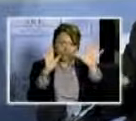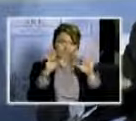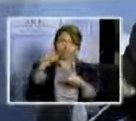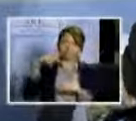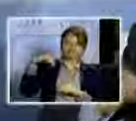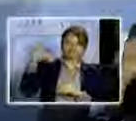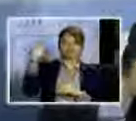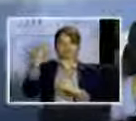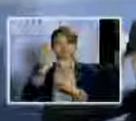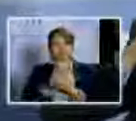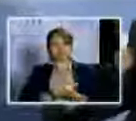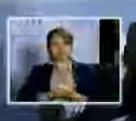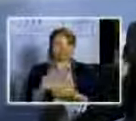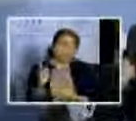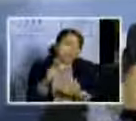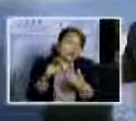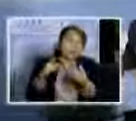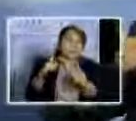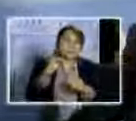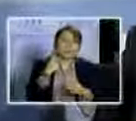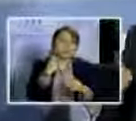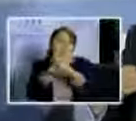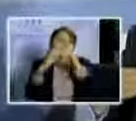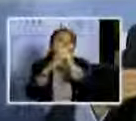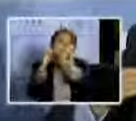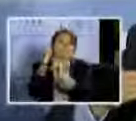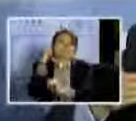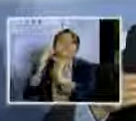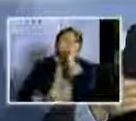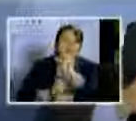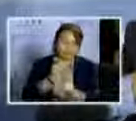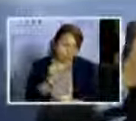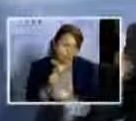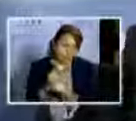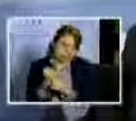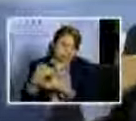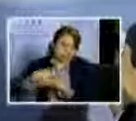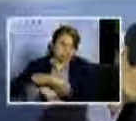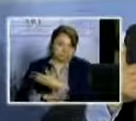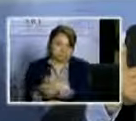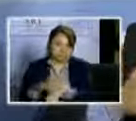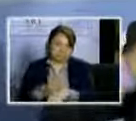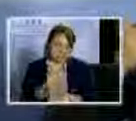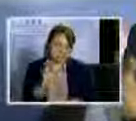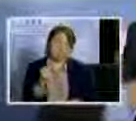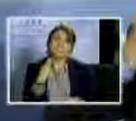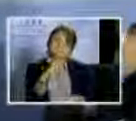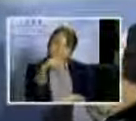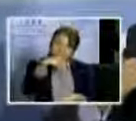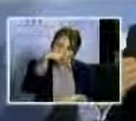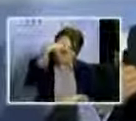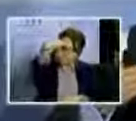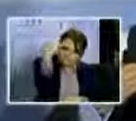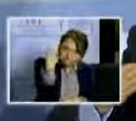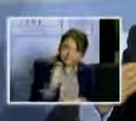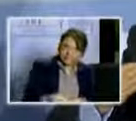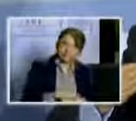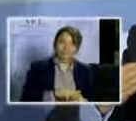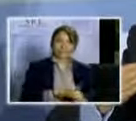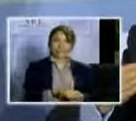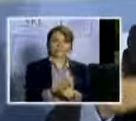en detalles, pero qué duda cabe que para un país como México el mejor entorno es un entorno regido por el